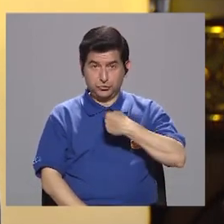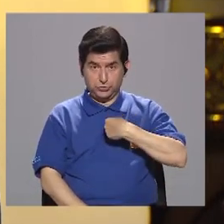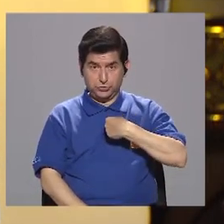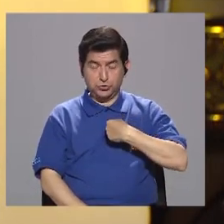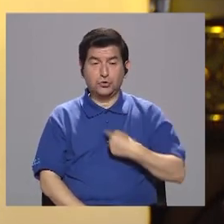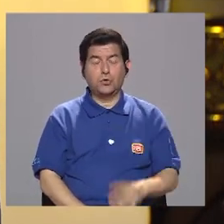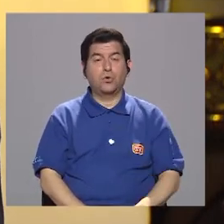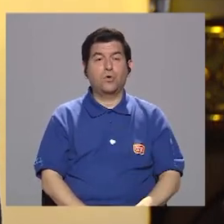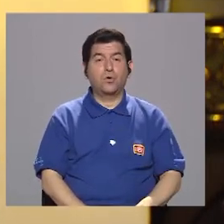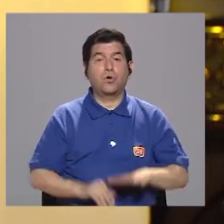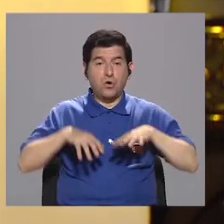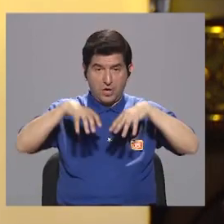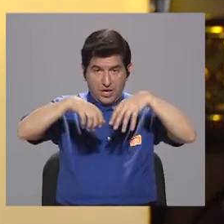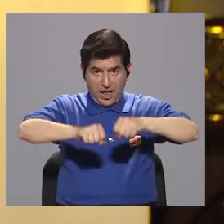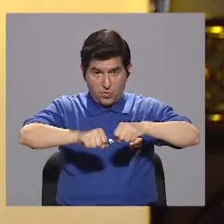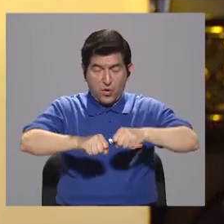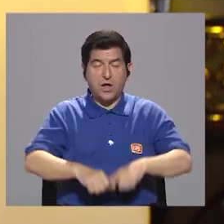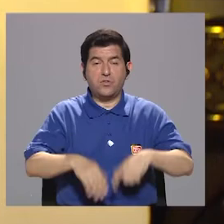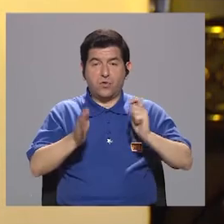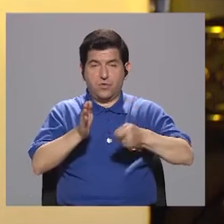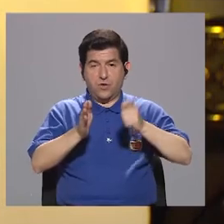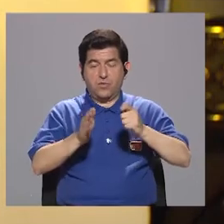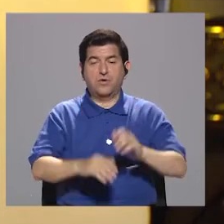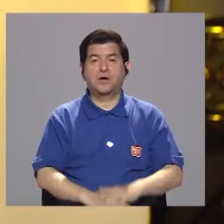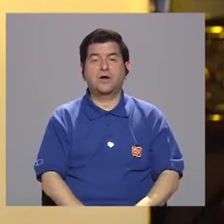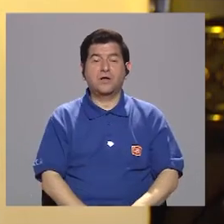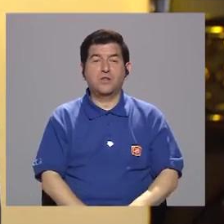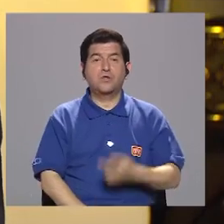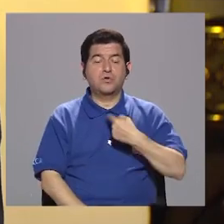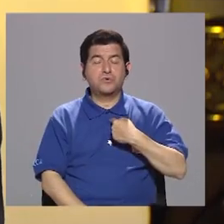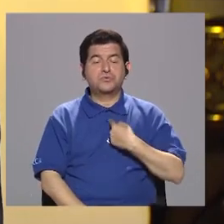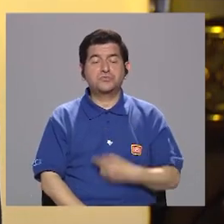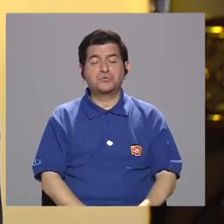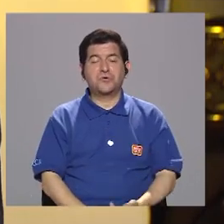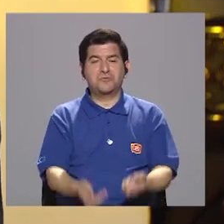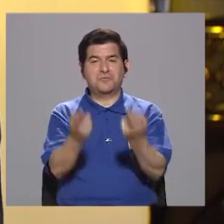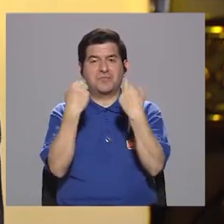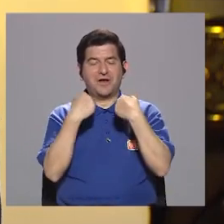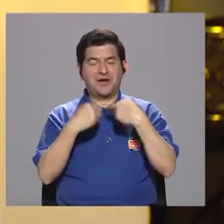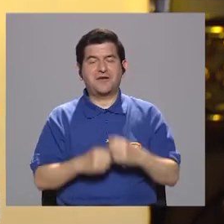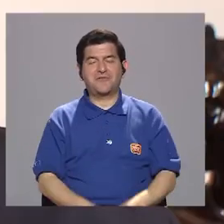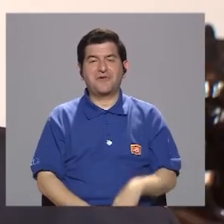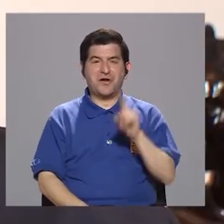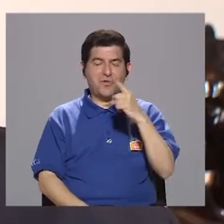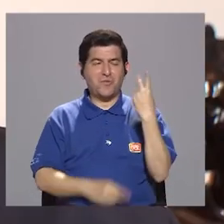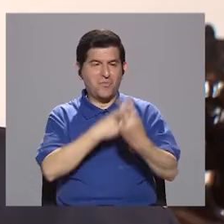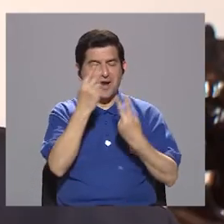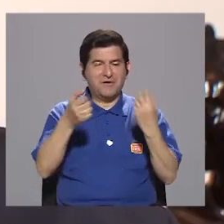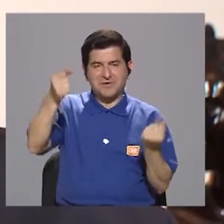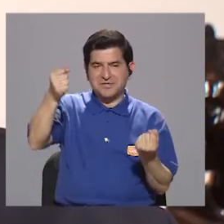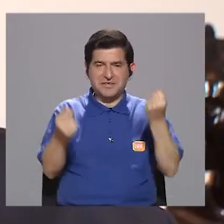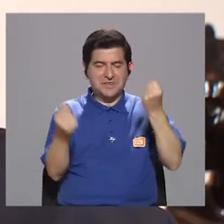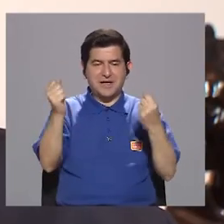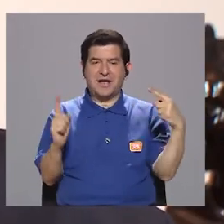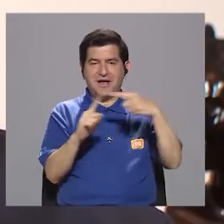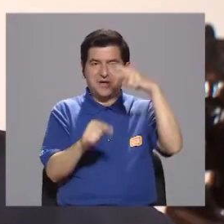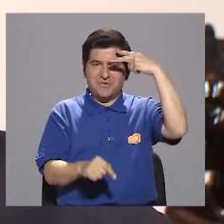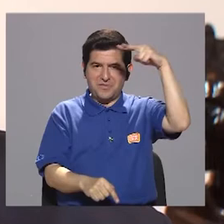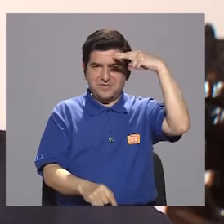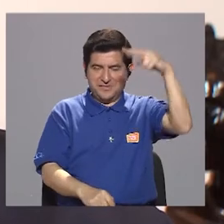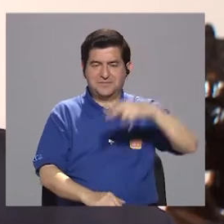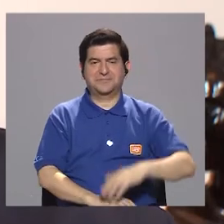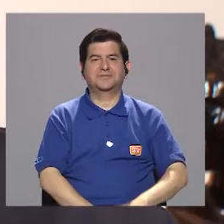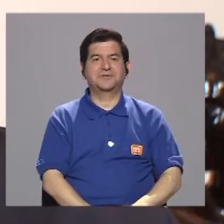me gradué de abogado, me regalé un viaje en carro a México, una que no había carretera ni